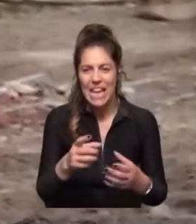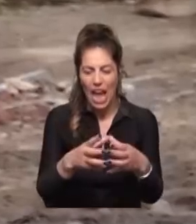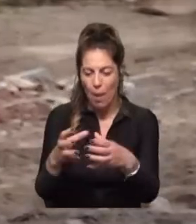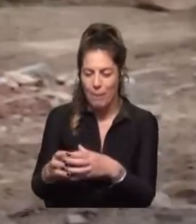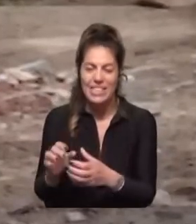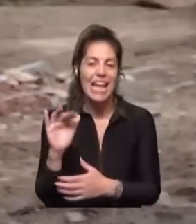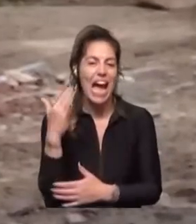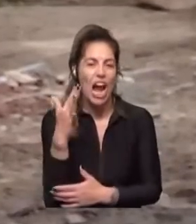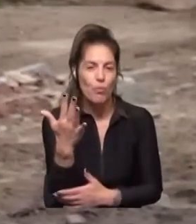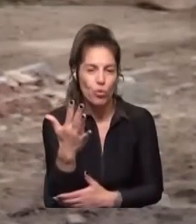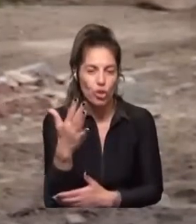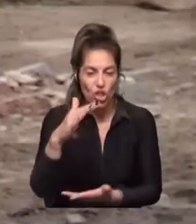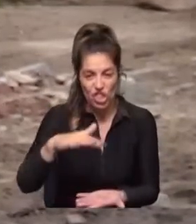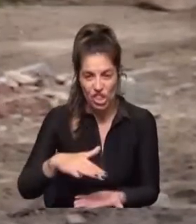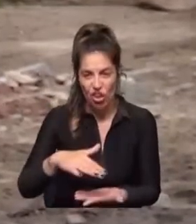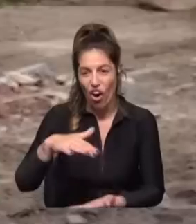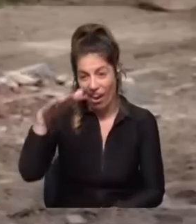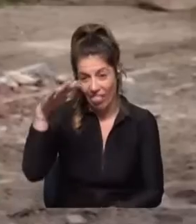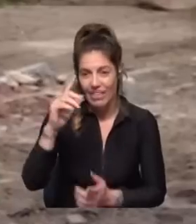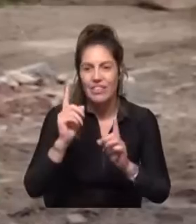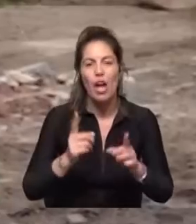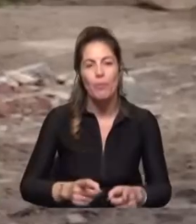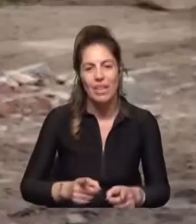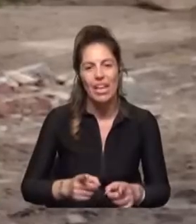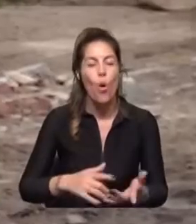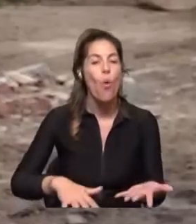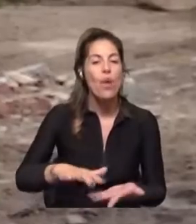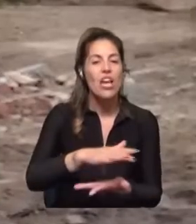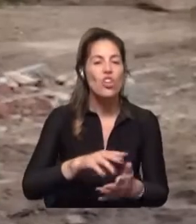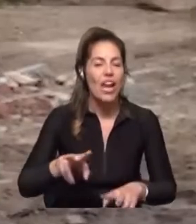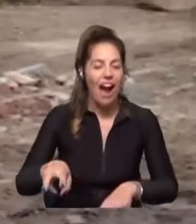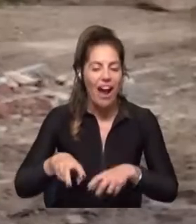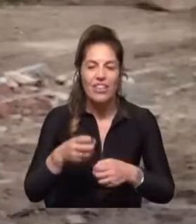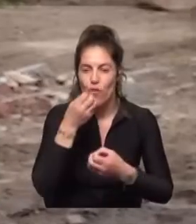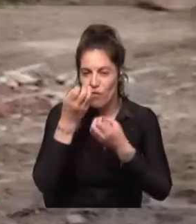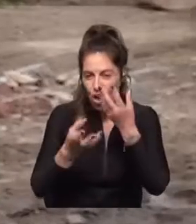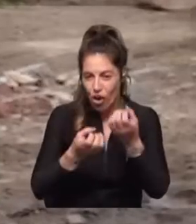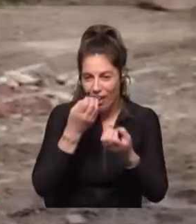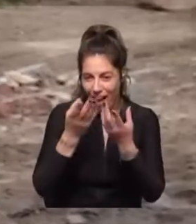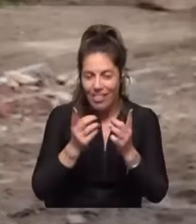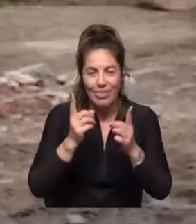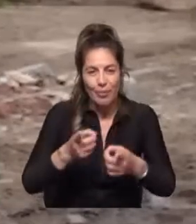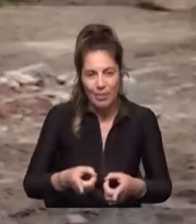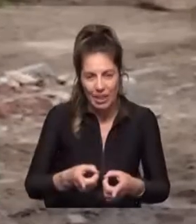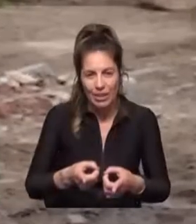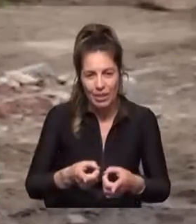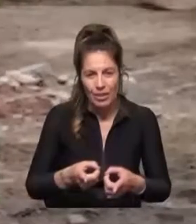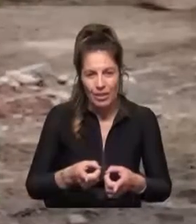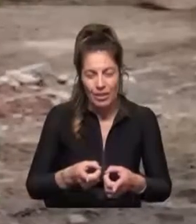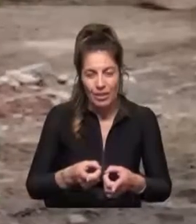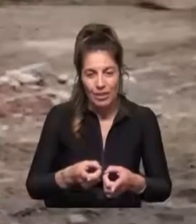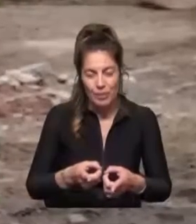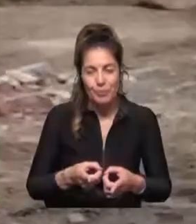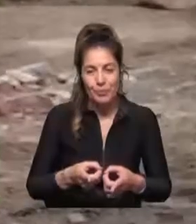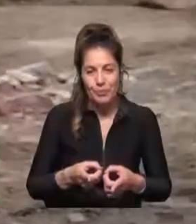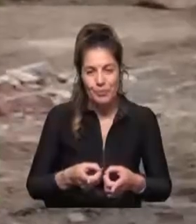arbustos y árboles también existe una zona de jardín floral de jardín de flores que